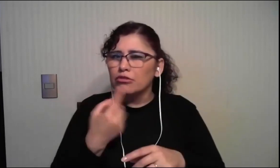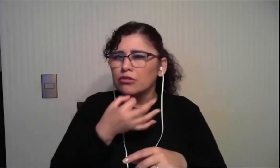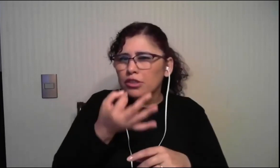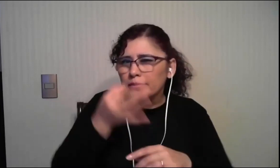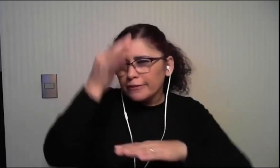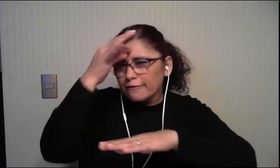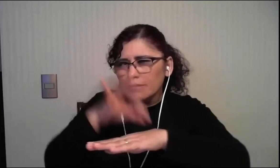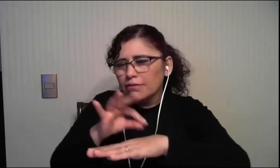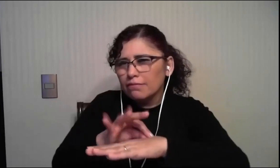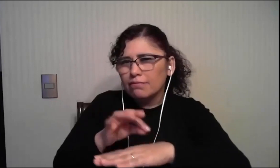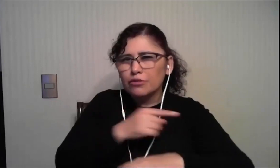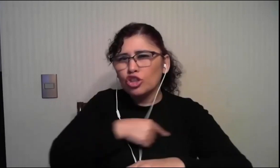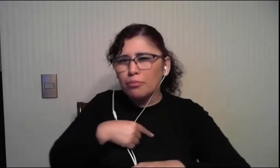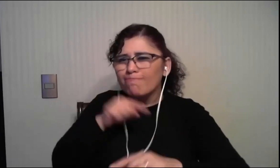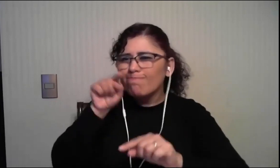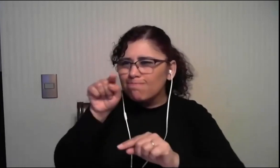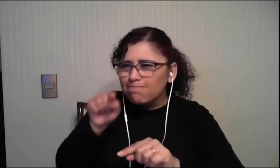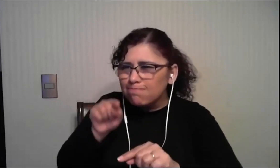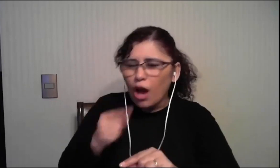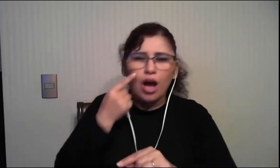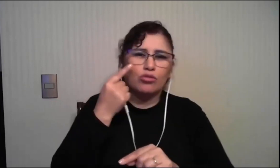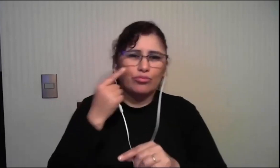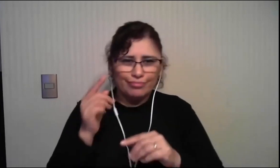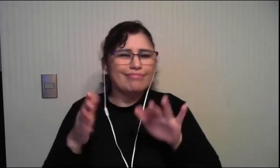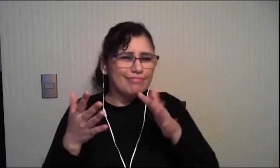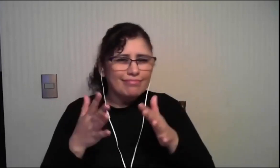tipo de enfermedades.